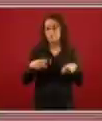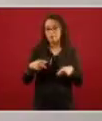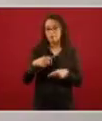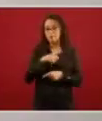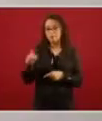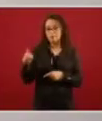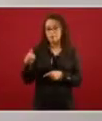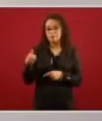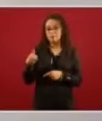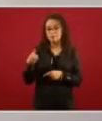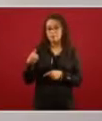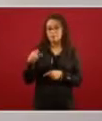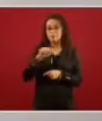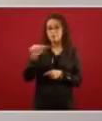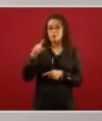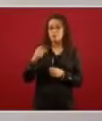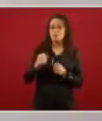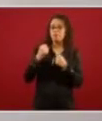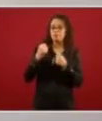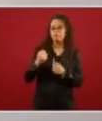económico, sobre todo,